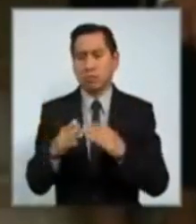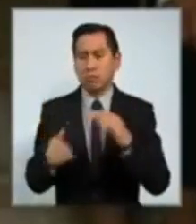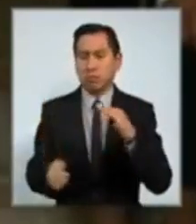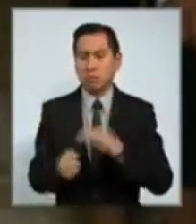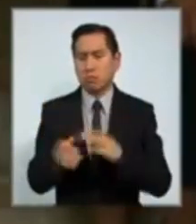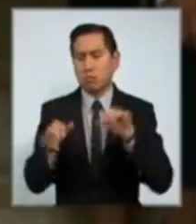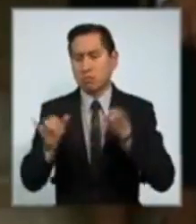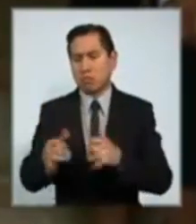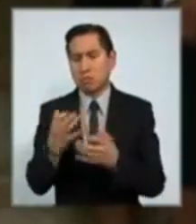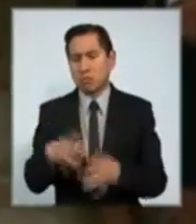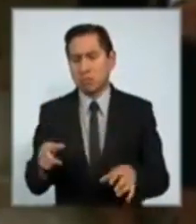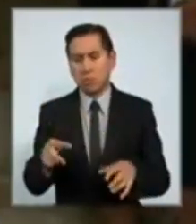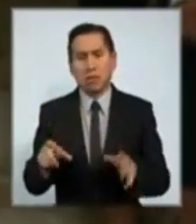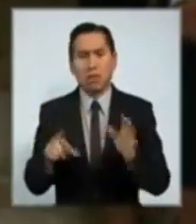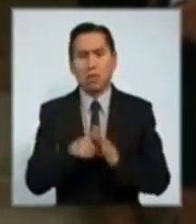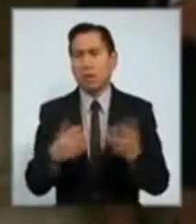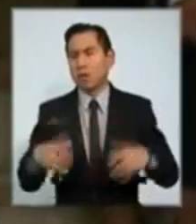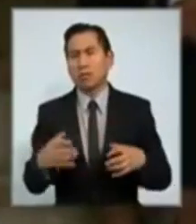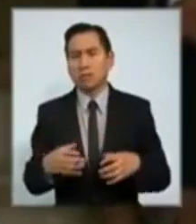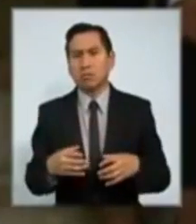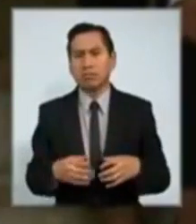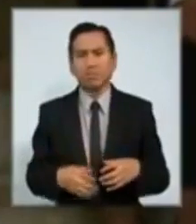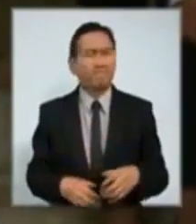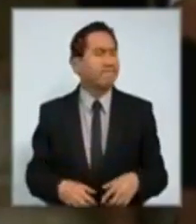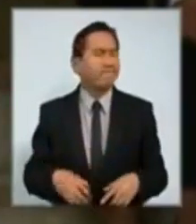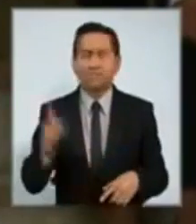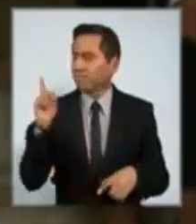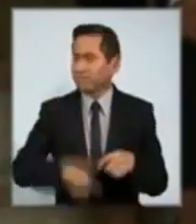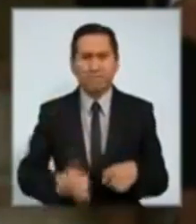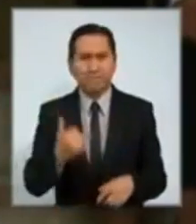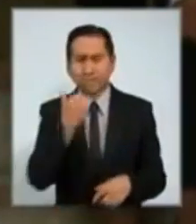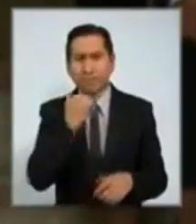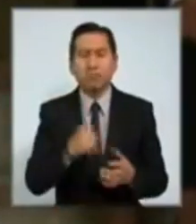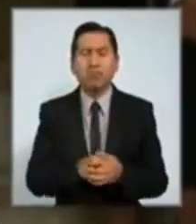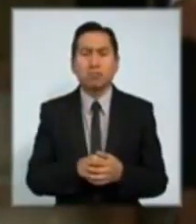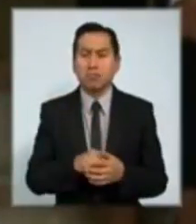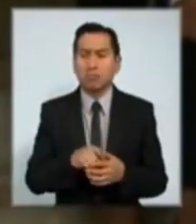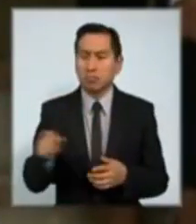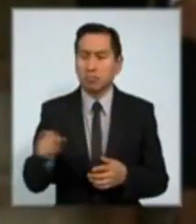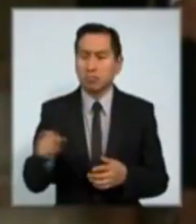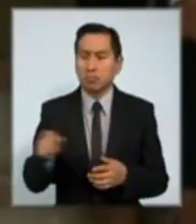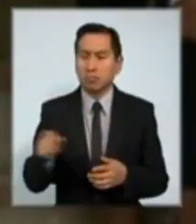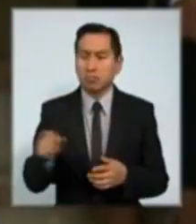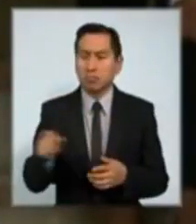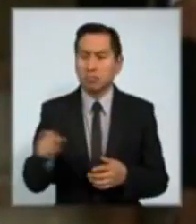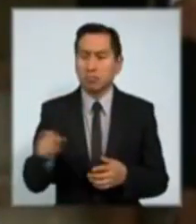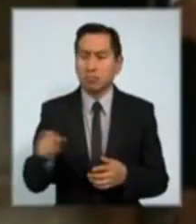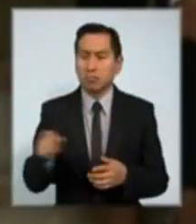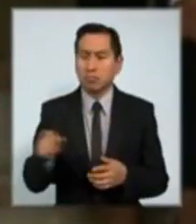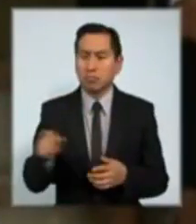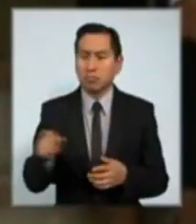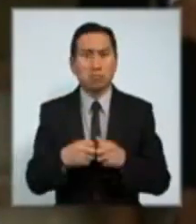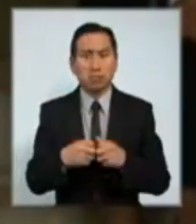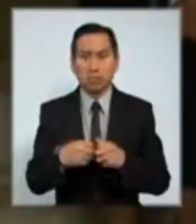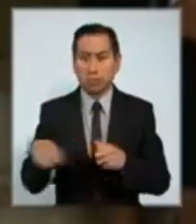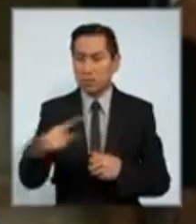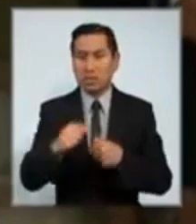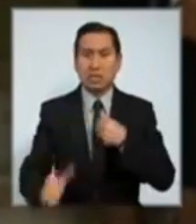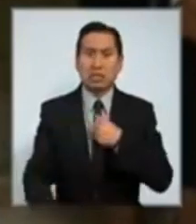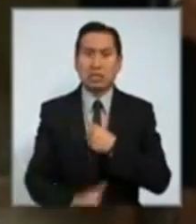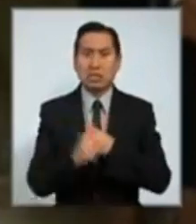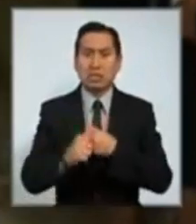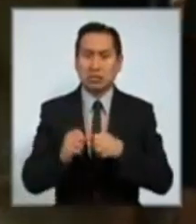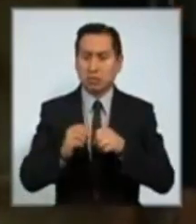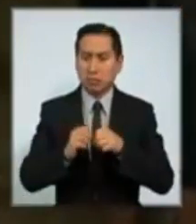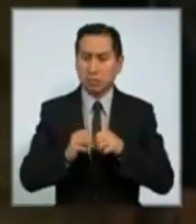ley. En los últimos días, el no cumplimiento de la cuarentena ha subido el riesgo de